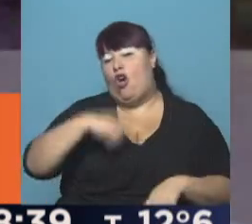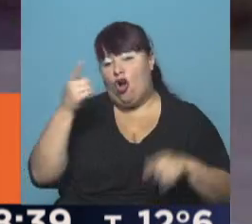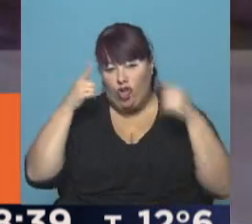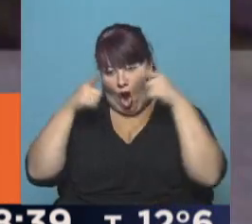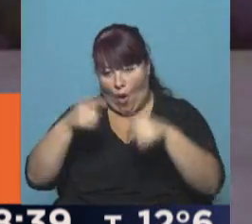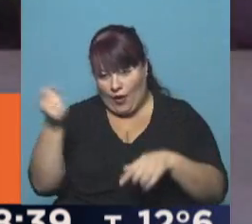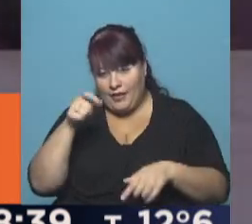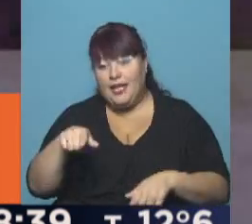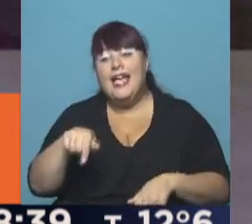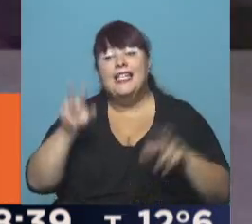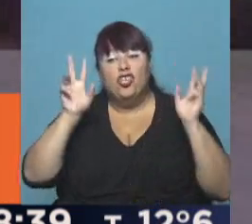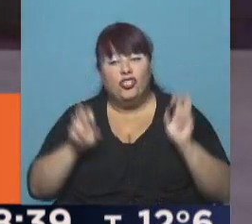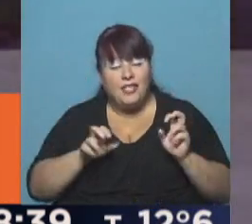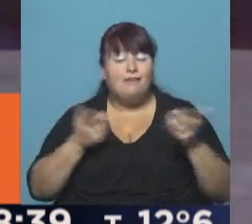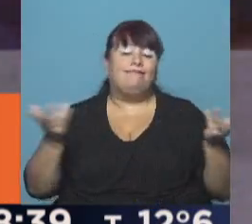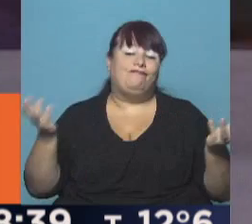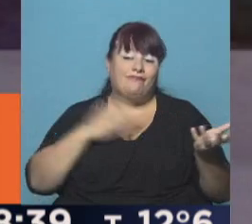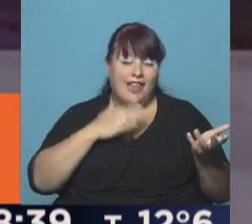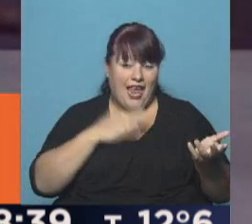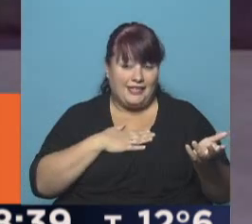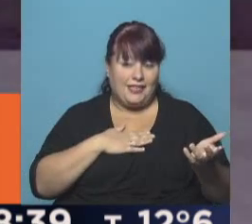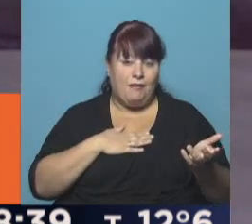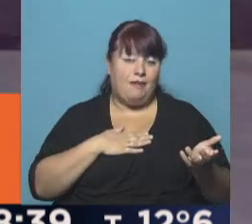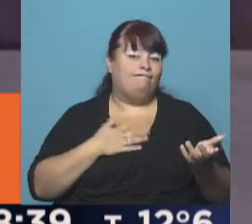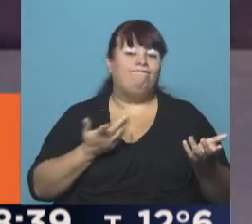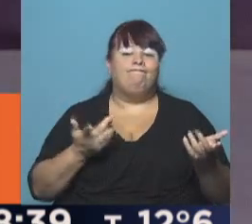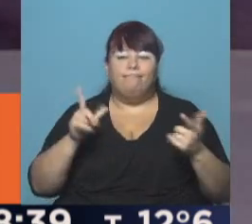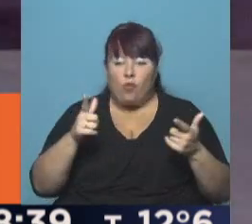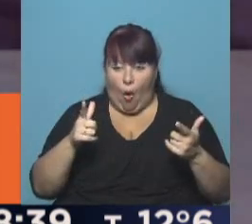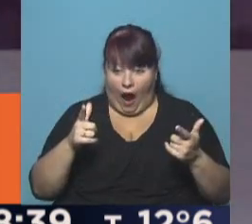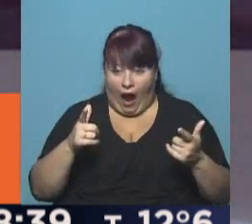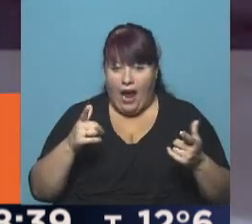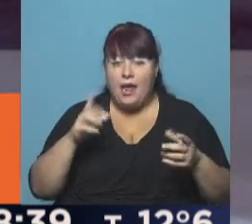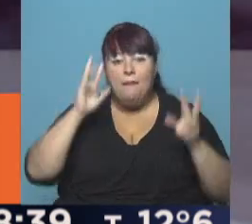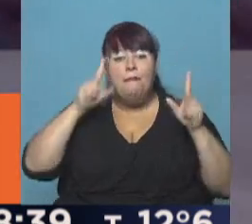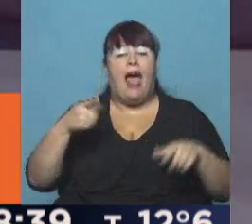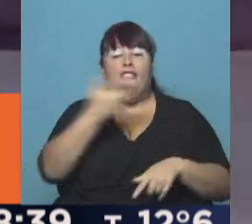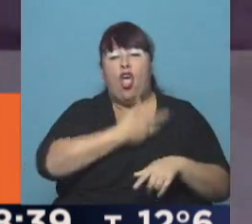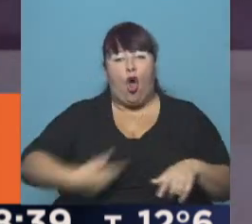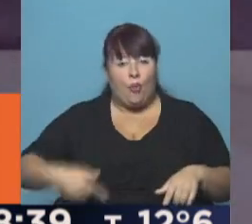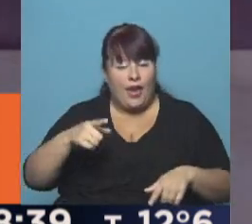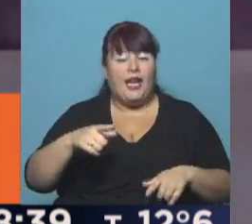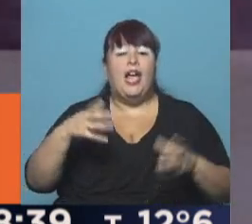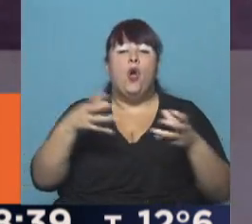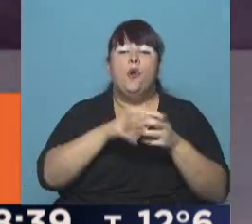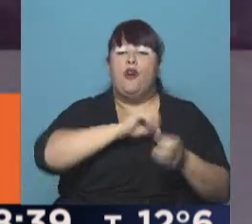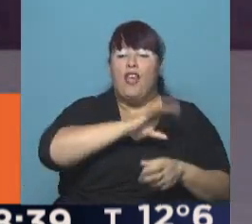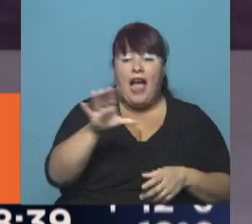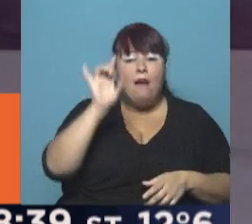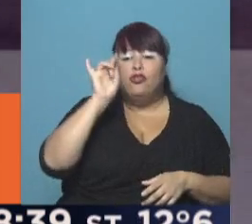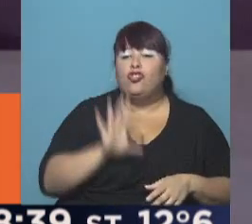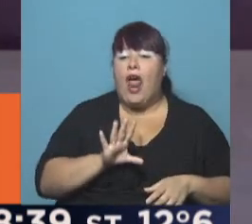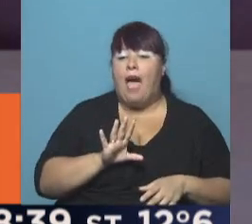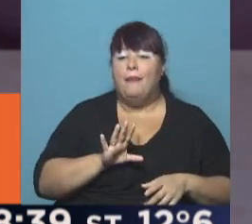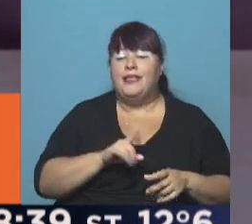son temas que hoy lamentablemente no estamos viendo que sean parte de una política de estado el sector agropecuario lo único